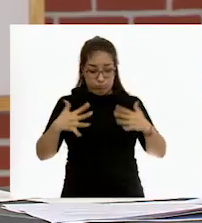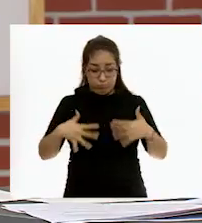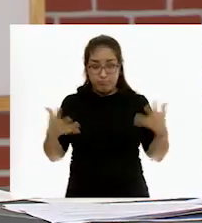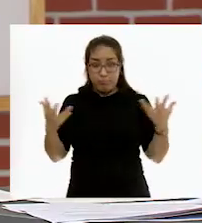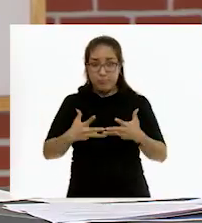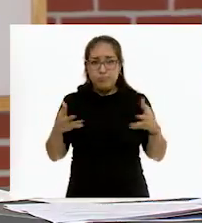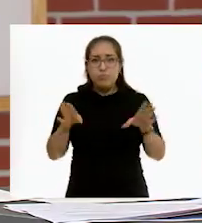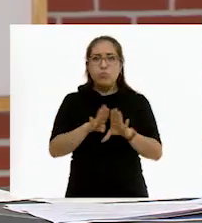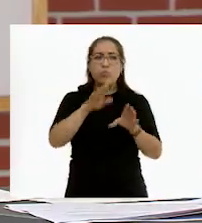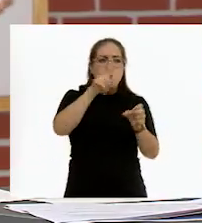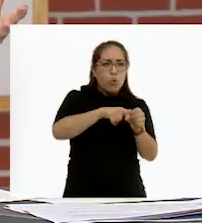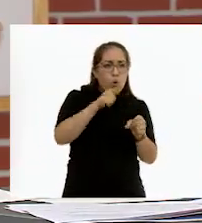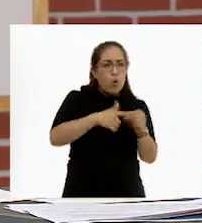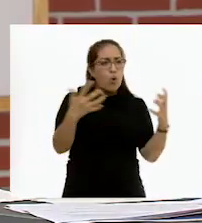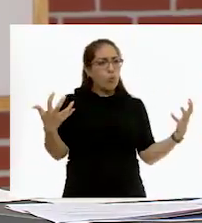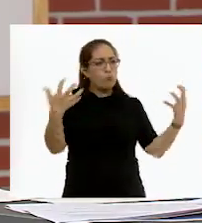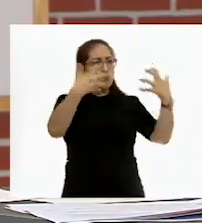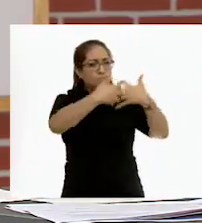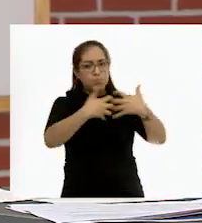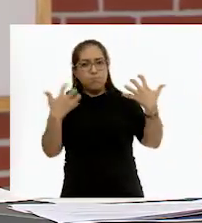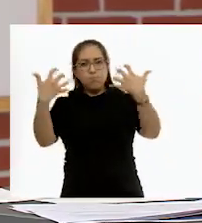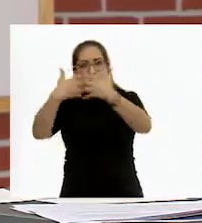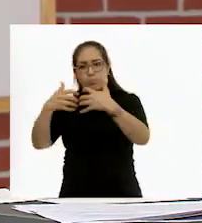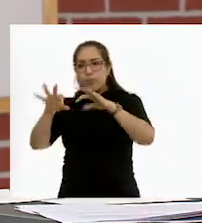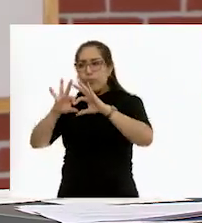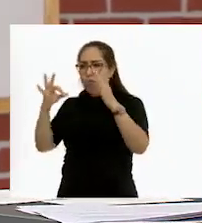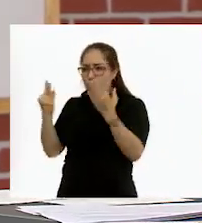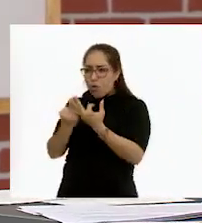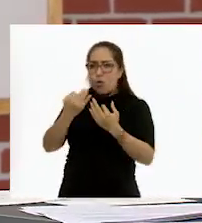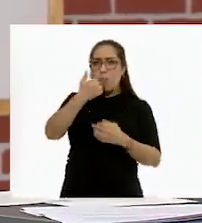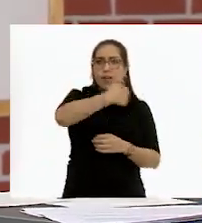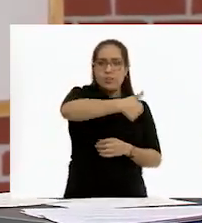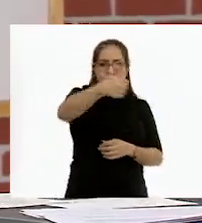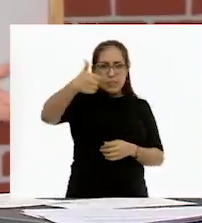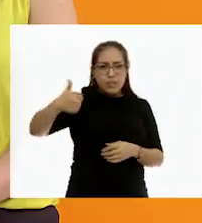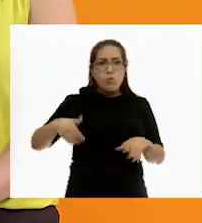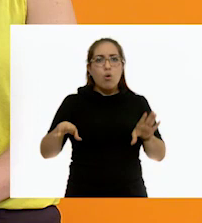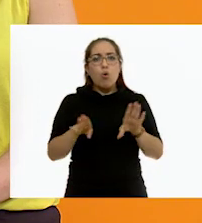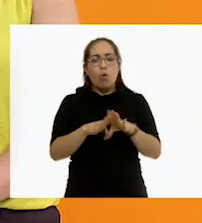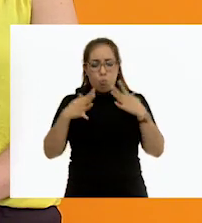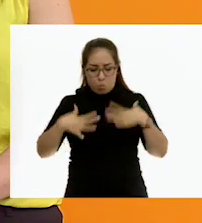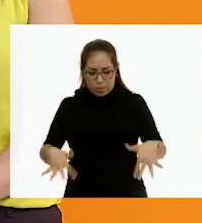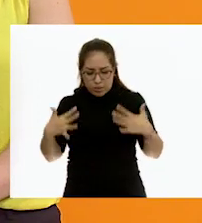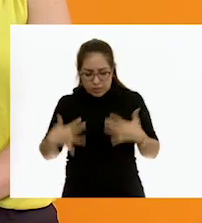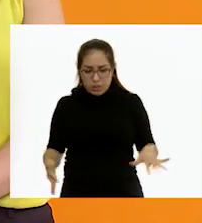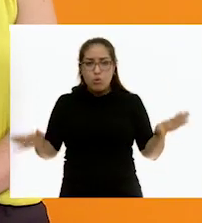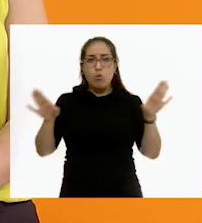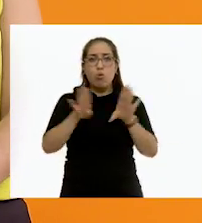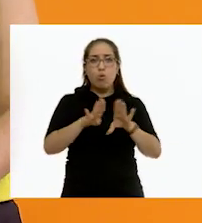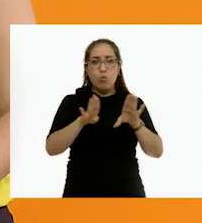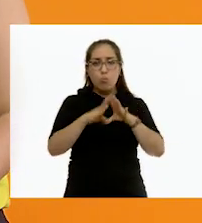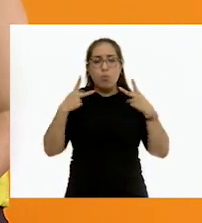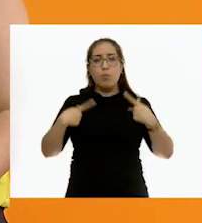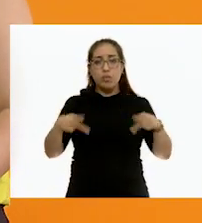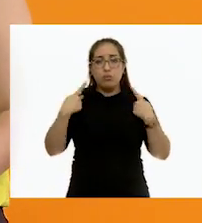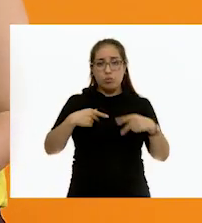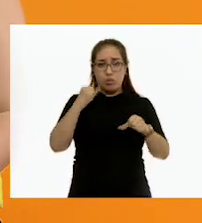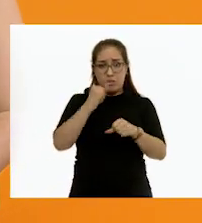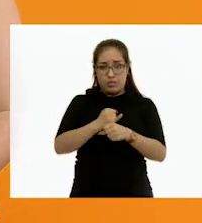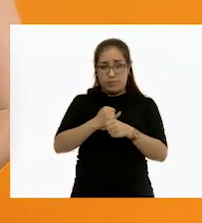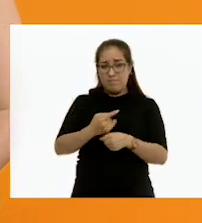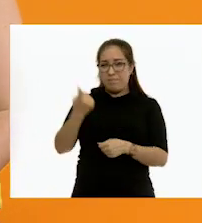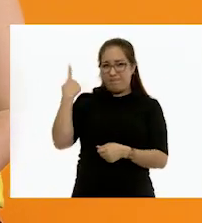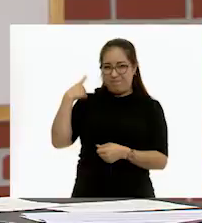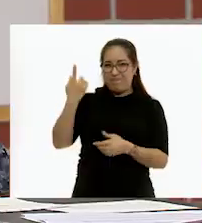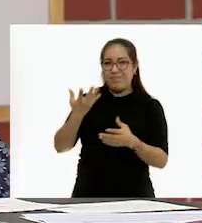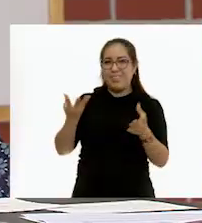combinar todo esto, el color, las formas de cómo van a vestir a los personajes. En una clase anterior